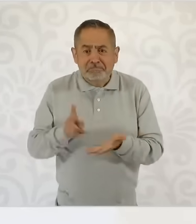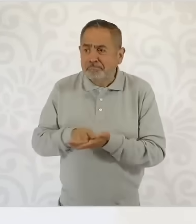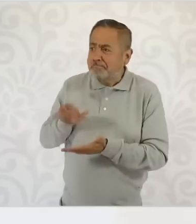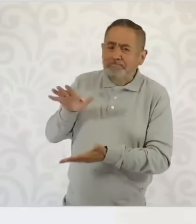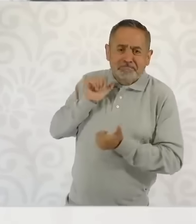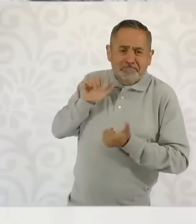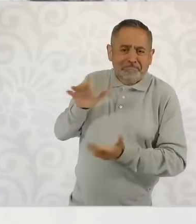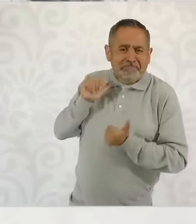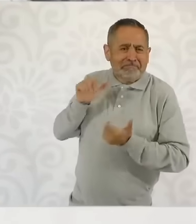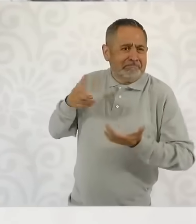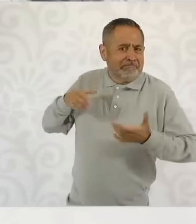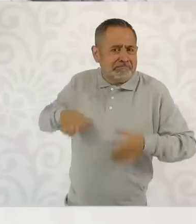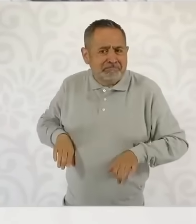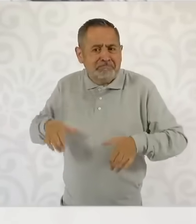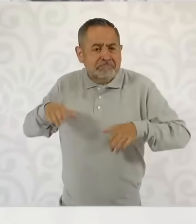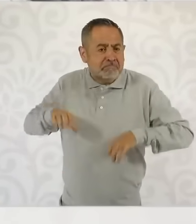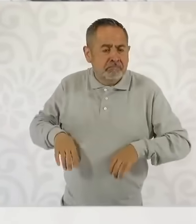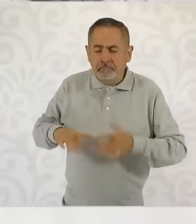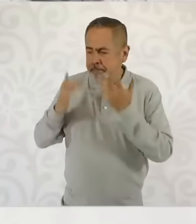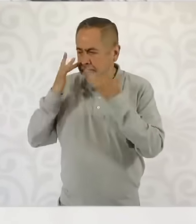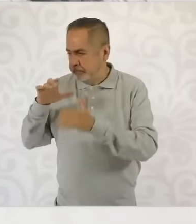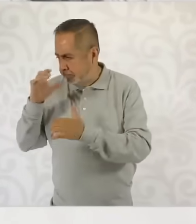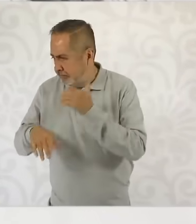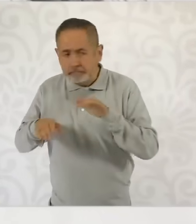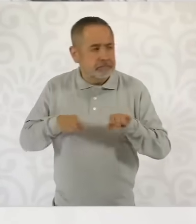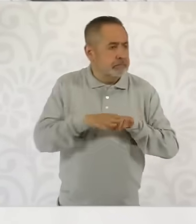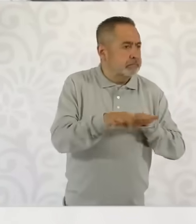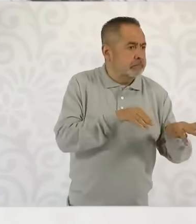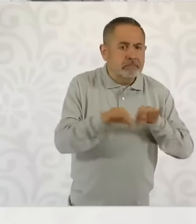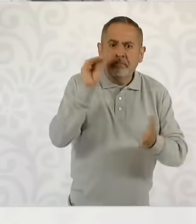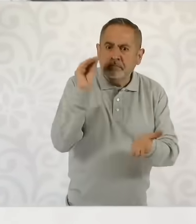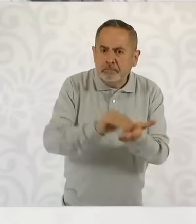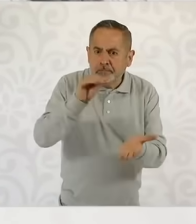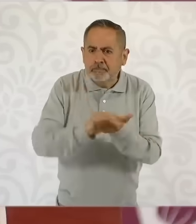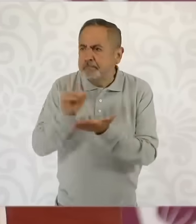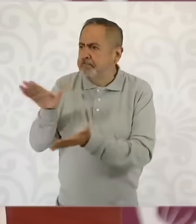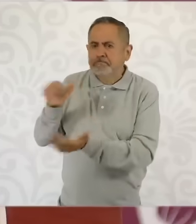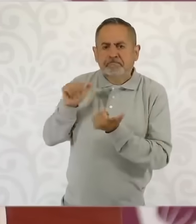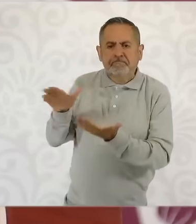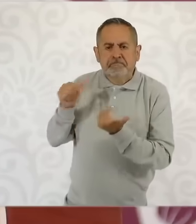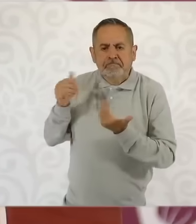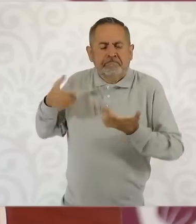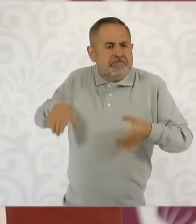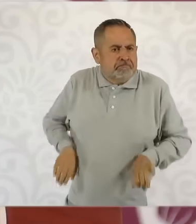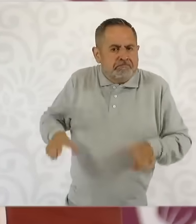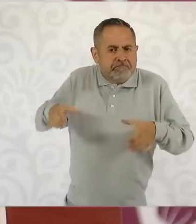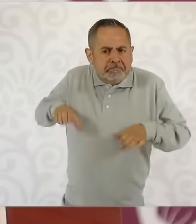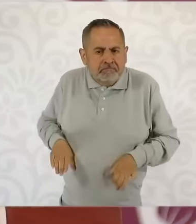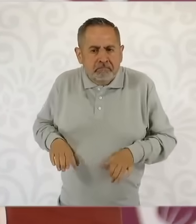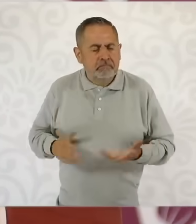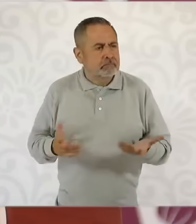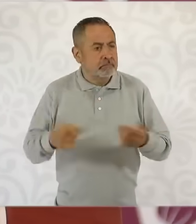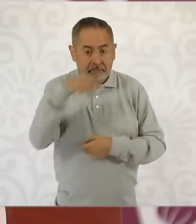de que salió del gobierno, seguía haciendo negocios con recursos públicos, cosa que no se trató en el